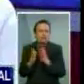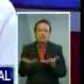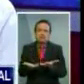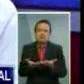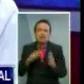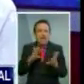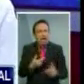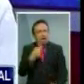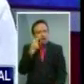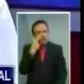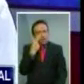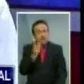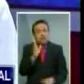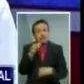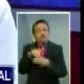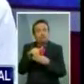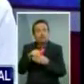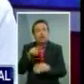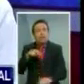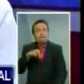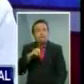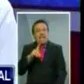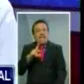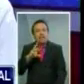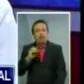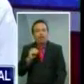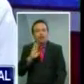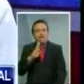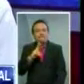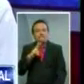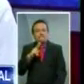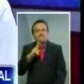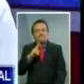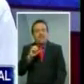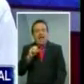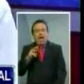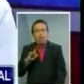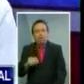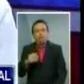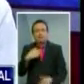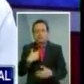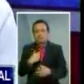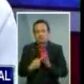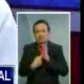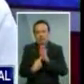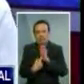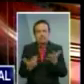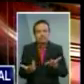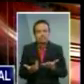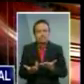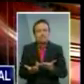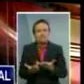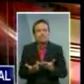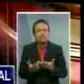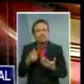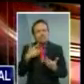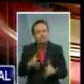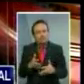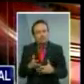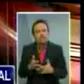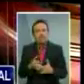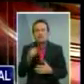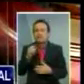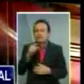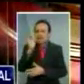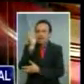Ahora lo van a conocer, votaron por Pedro Brown, eso es lo relevante, yo soy quien represento a la gente de mi distrito. Bueno, ya vamos a ir a eso, pero estábamos viendo la